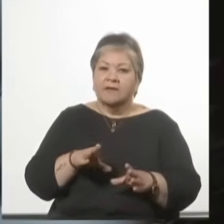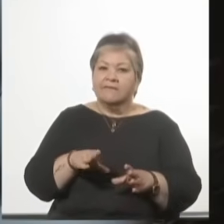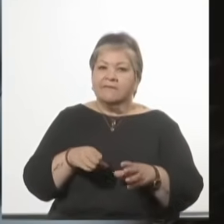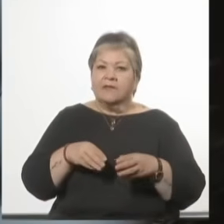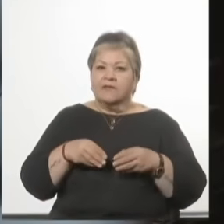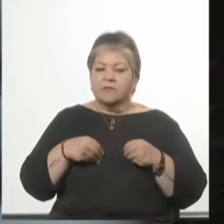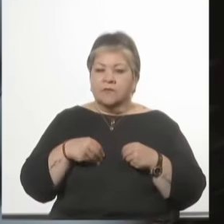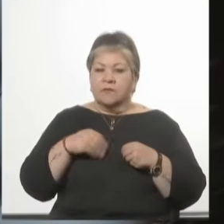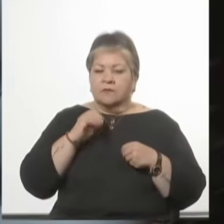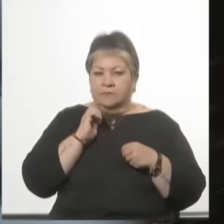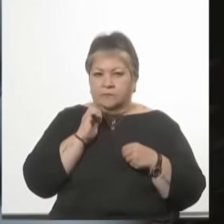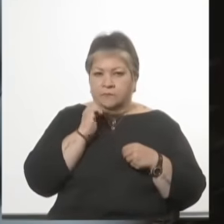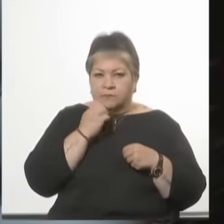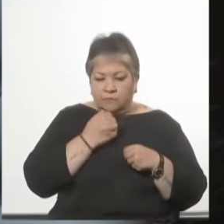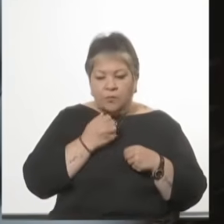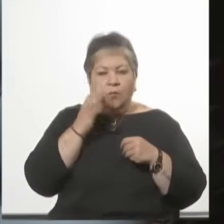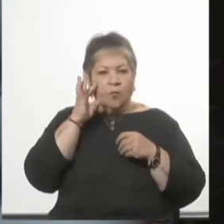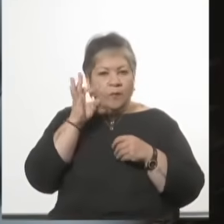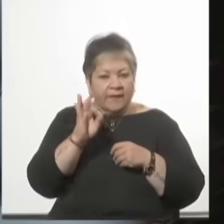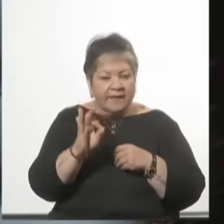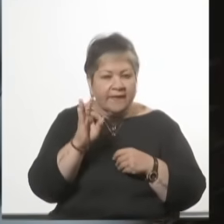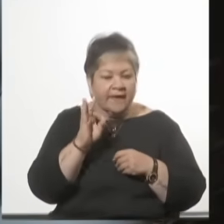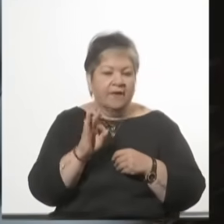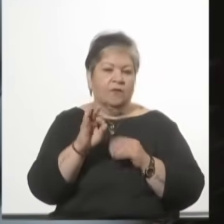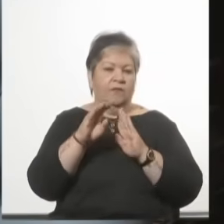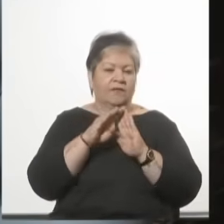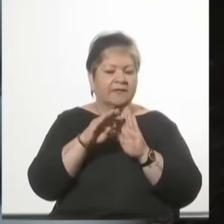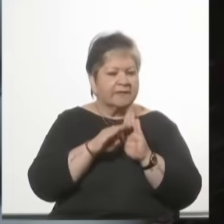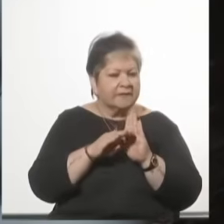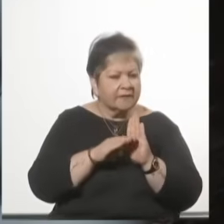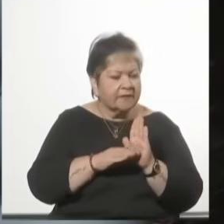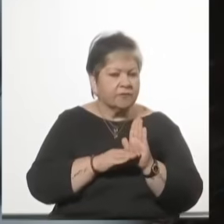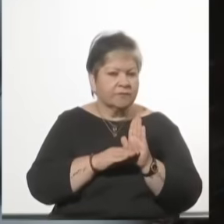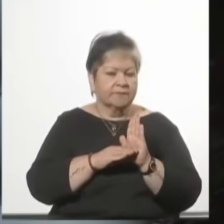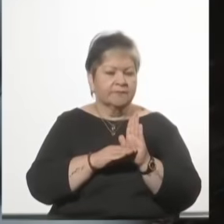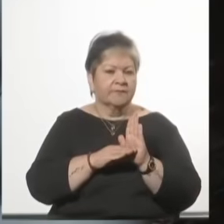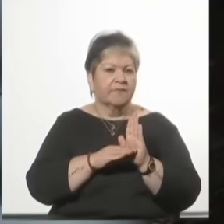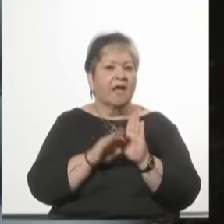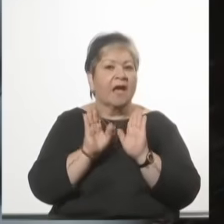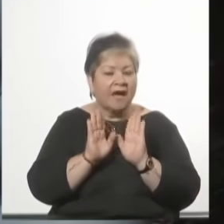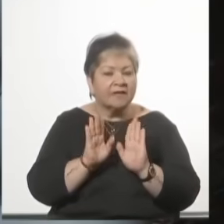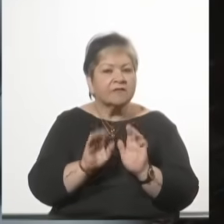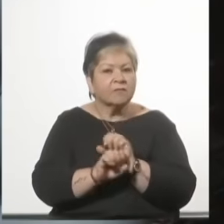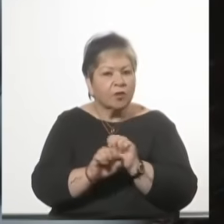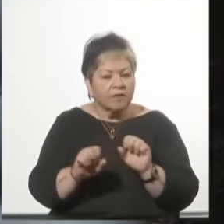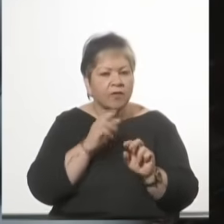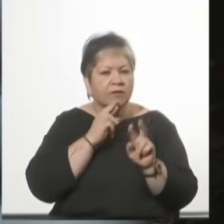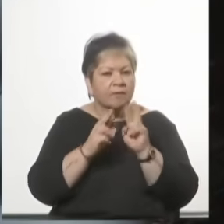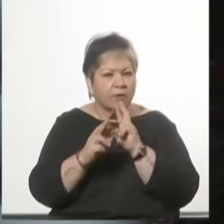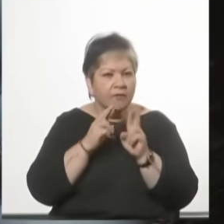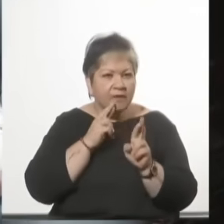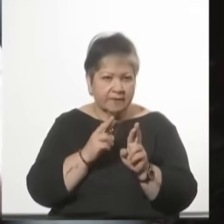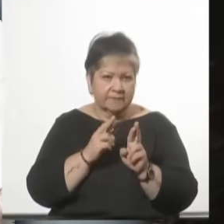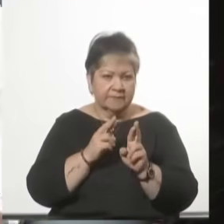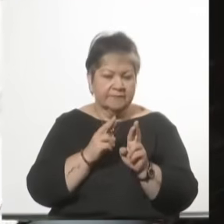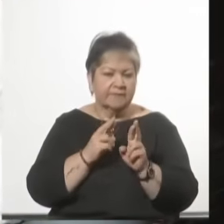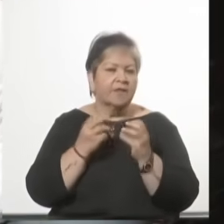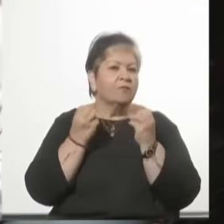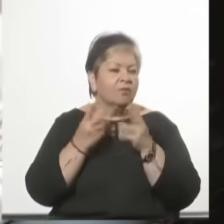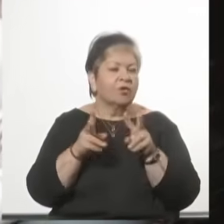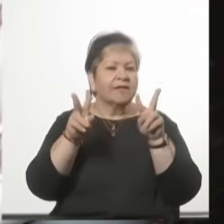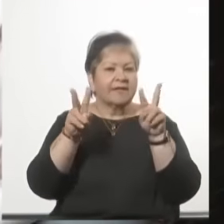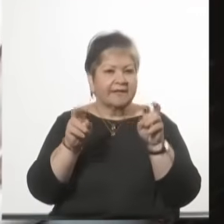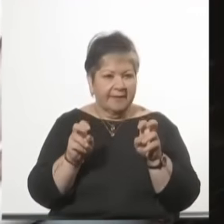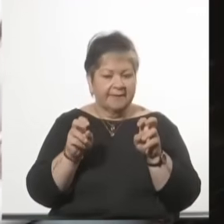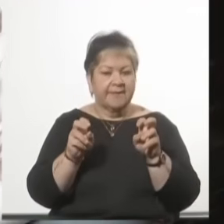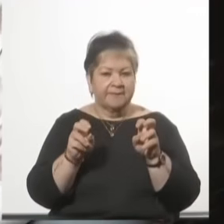con reserva, elementales criterios que habrán de guiar nuestra exposición del día de hoy. Ello por cuanto la propia temática, objeto